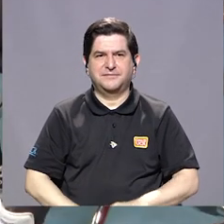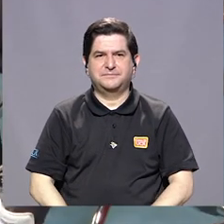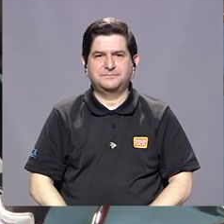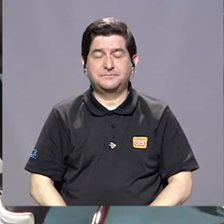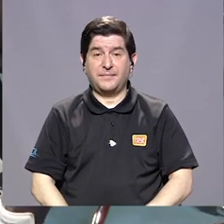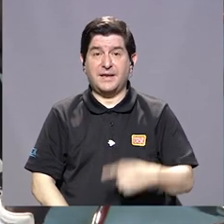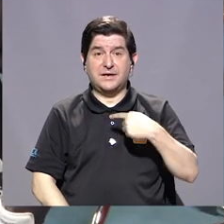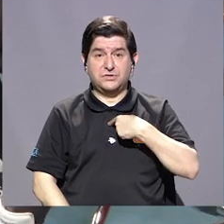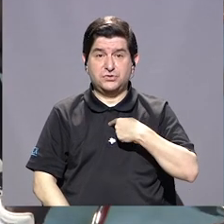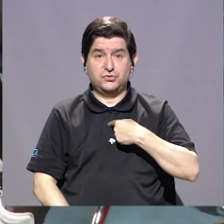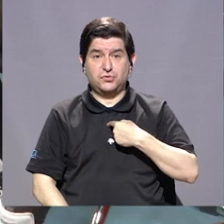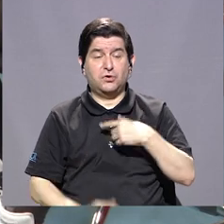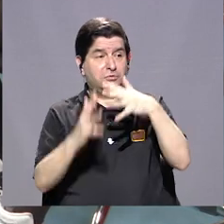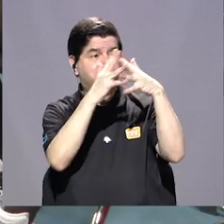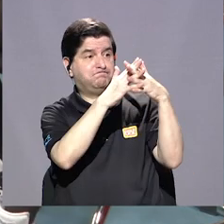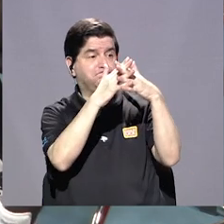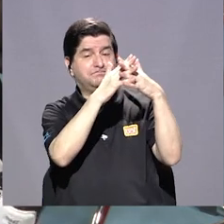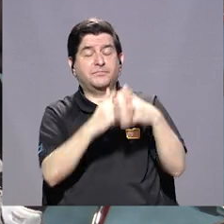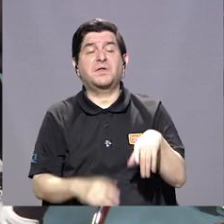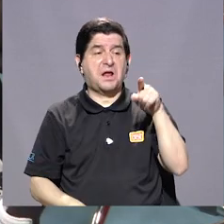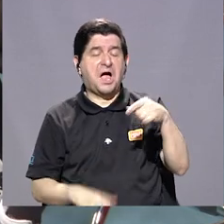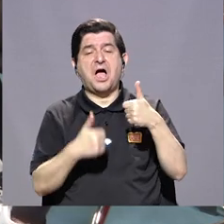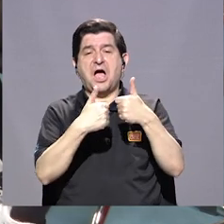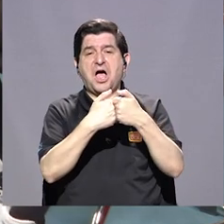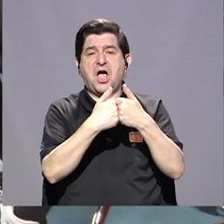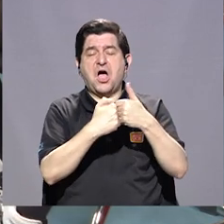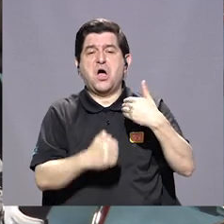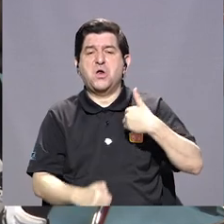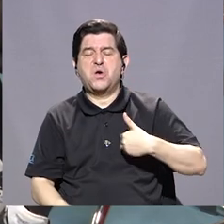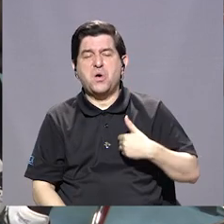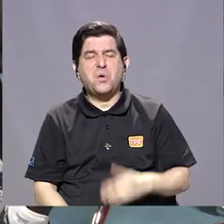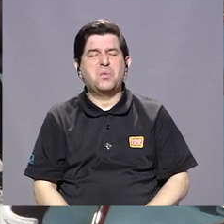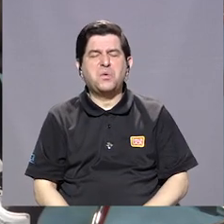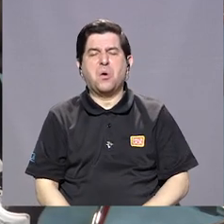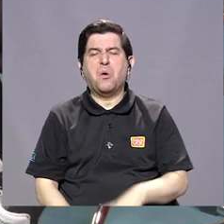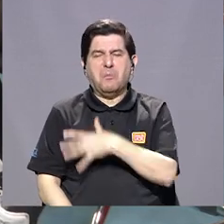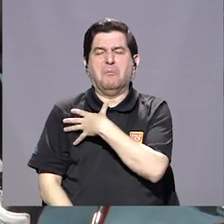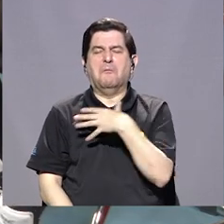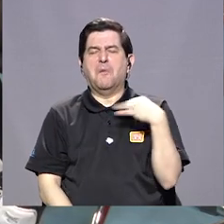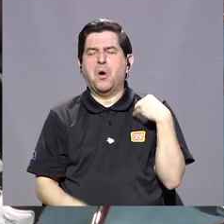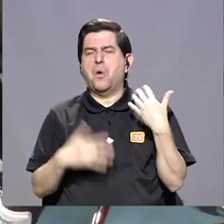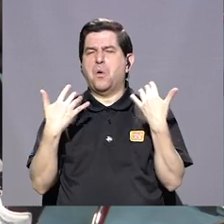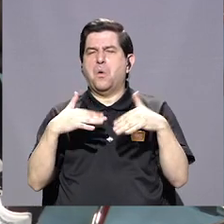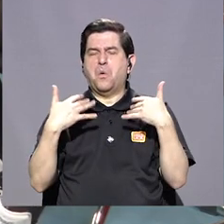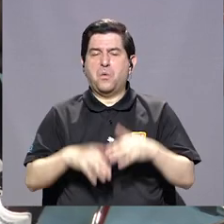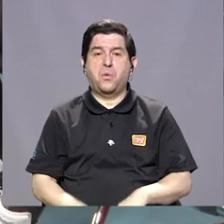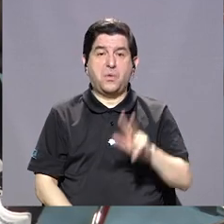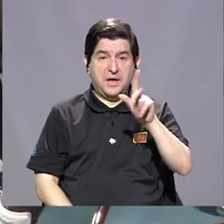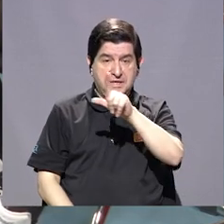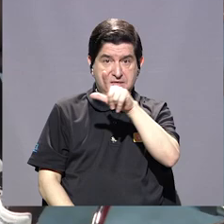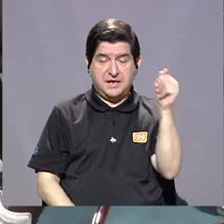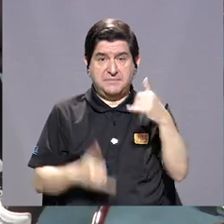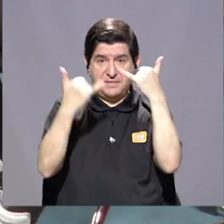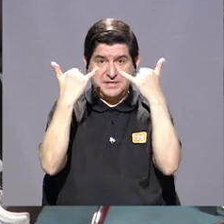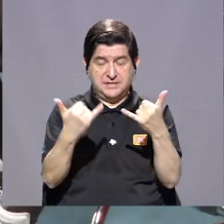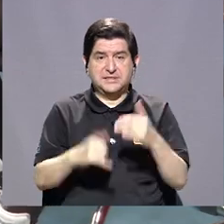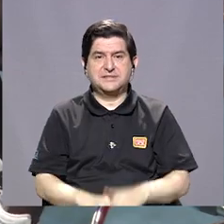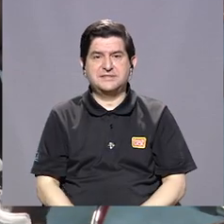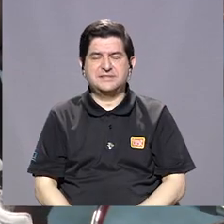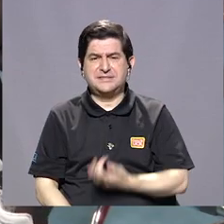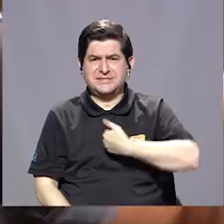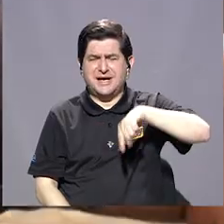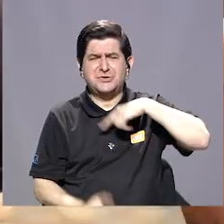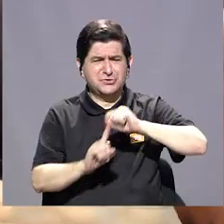llegué a Estados, me hice un novio ahí que me gustaba mucho. En cuestión de 3 meses ya estábamos en una